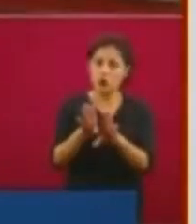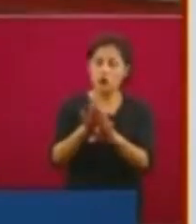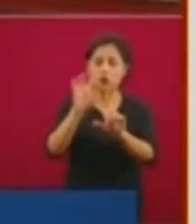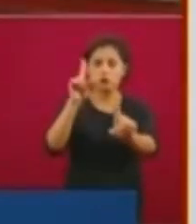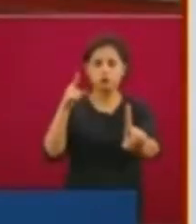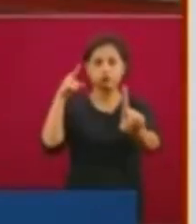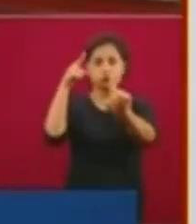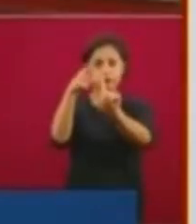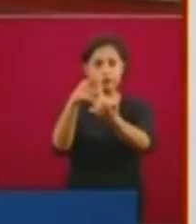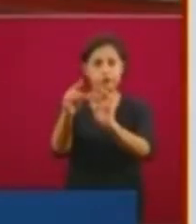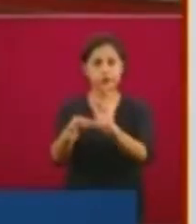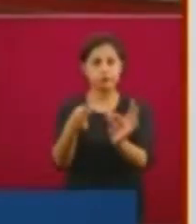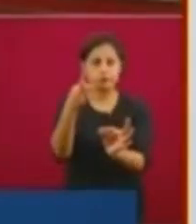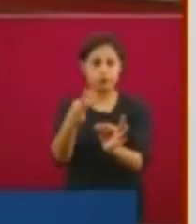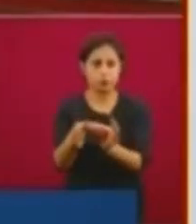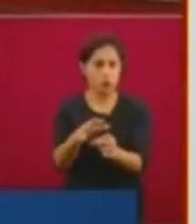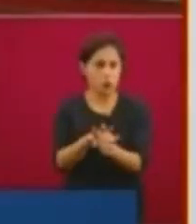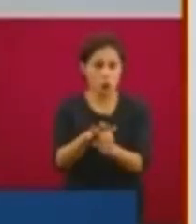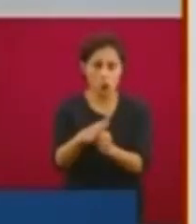personal es que eso también influye mucho